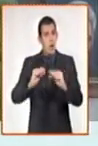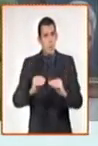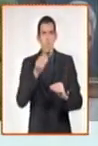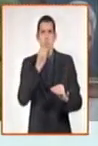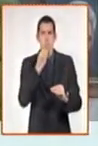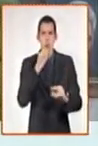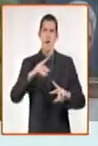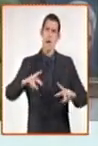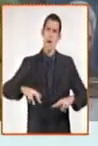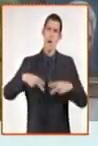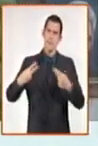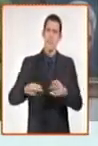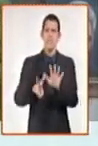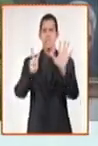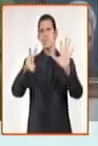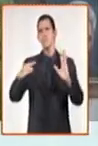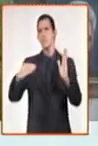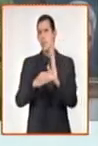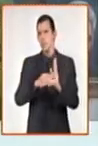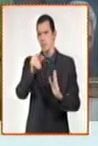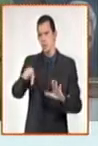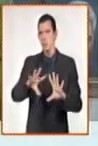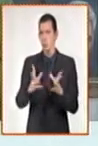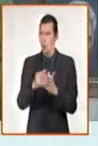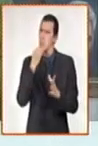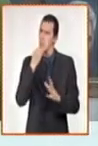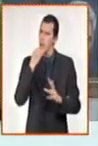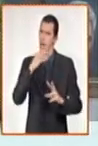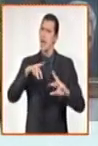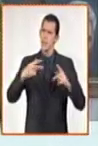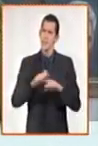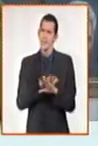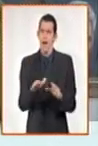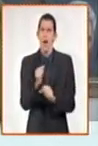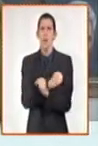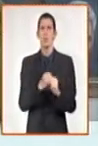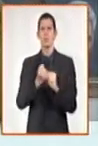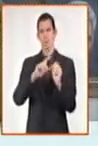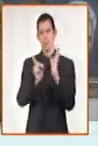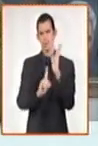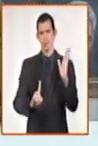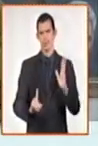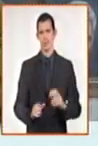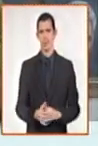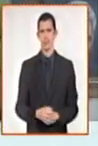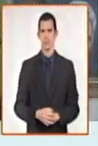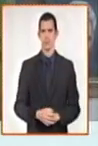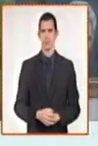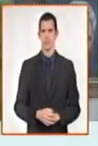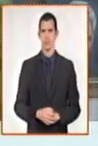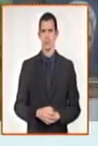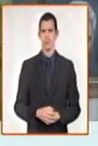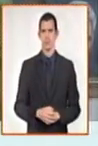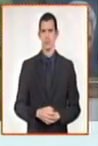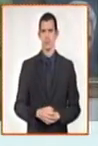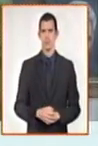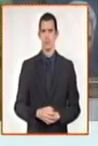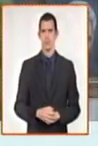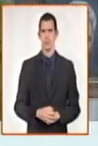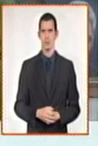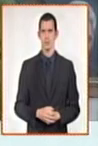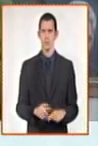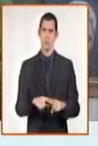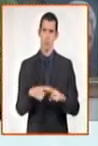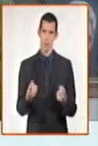pudiéramos estar incorporando 7.000 clientes más. Fundamentalmente han estado vinculando a algunos circuitos del